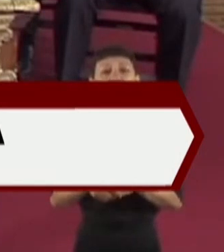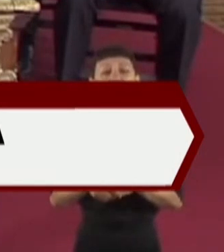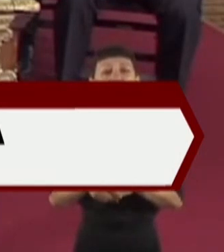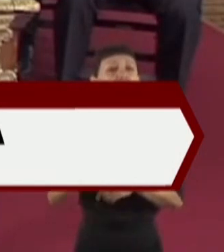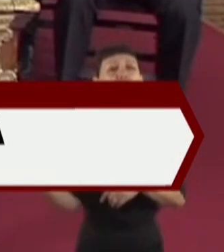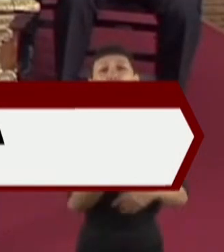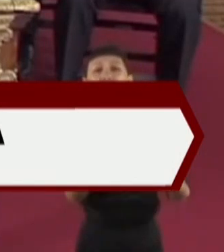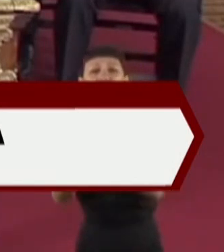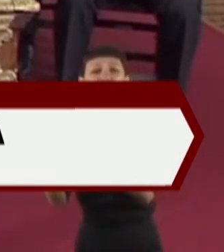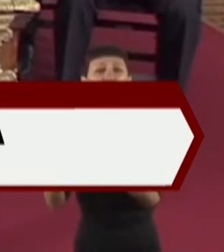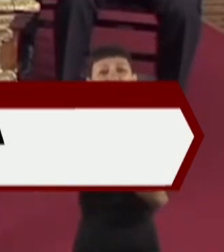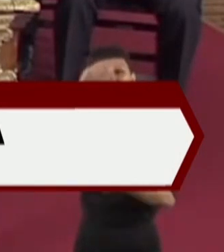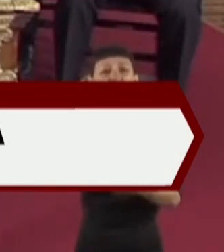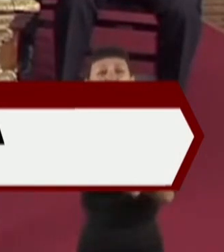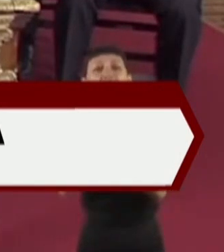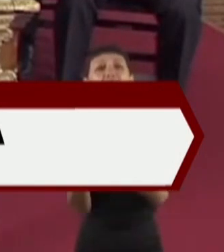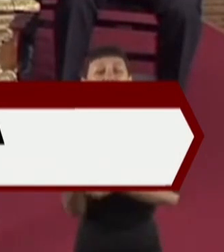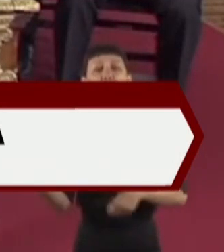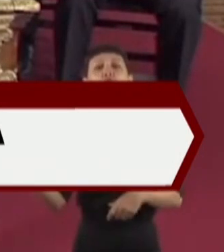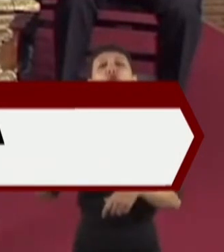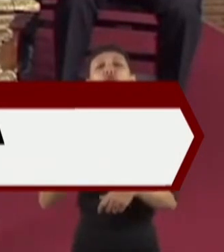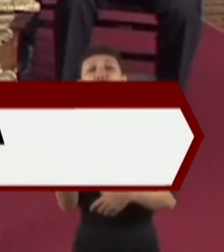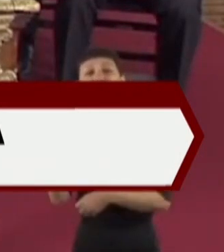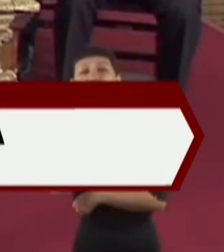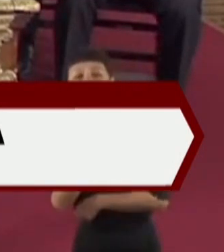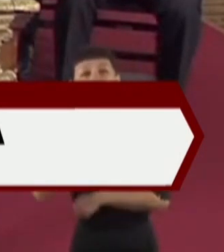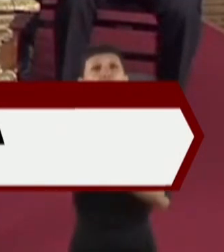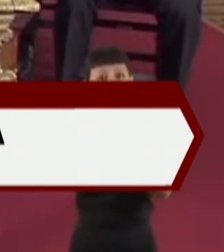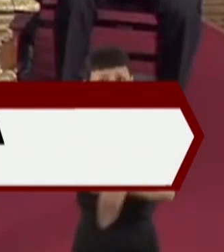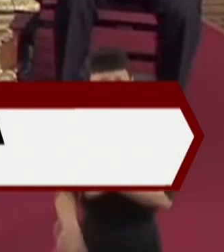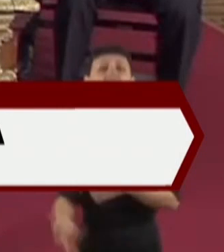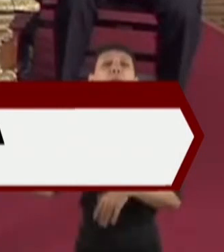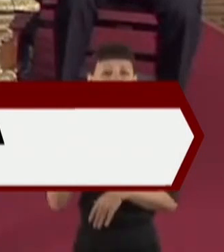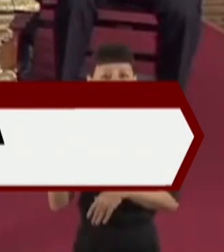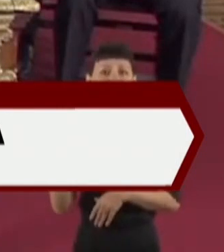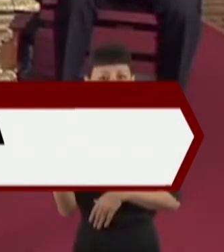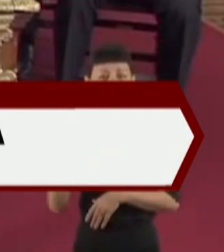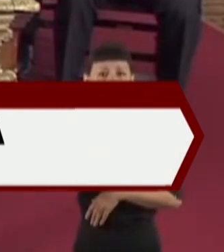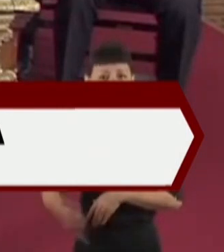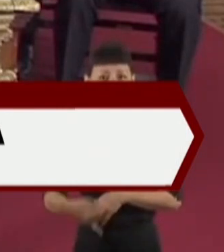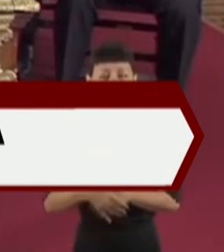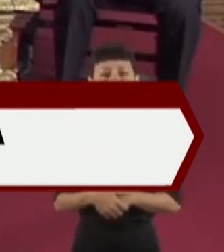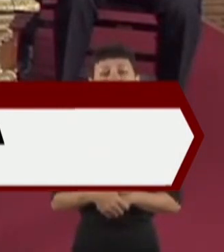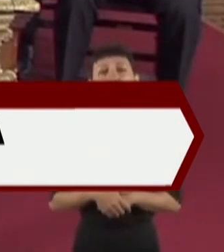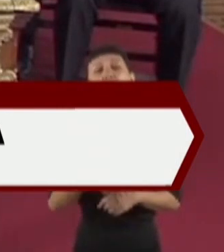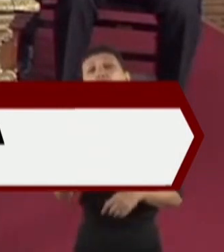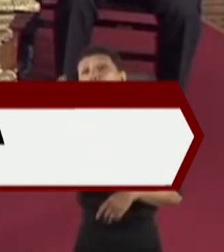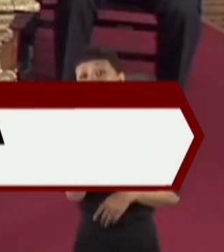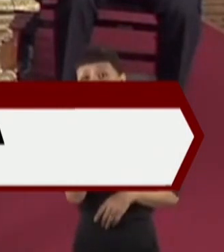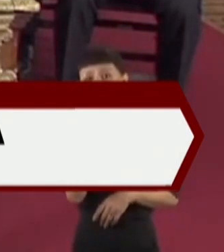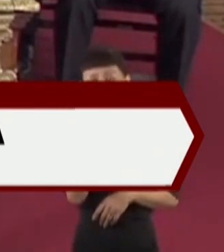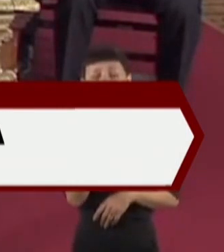Ahora, ¿cuánto dura esto? Y la verdad es que tiene que ser muy a corto plazo, porque como dijimos al principio, todos están